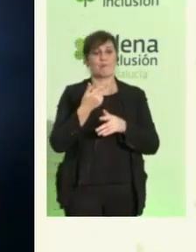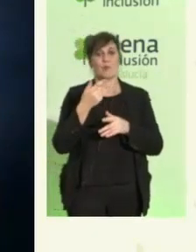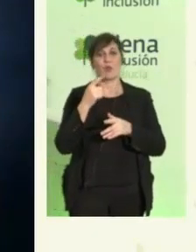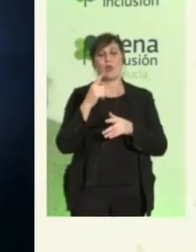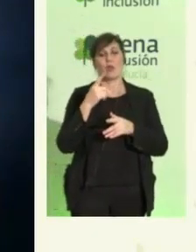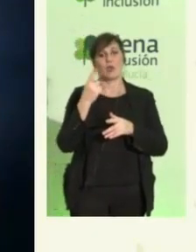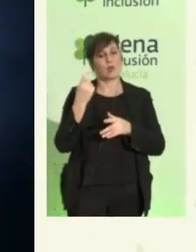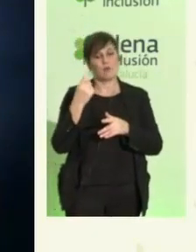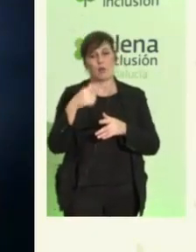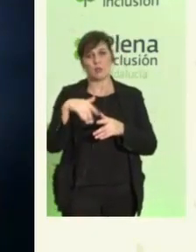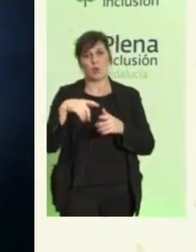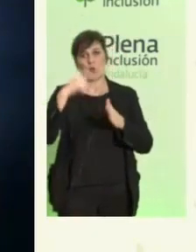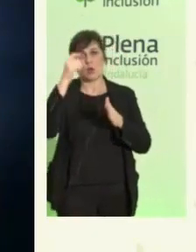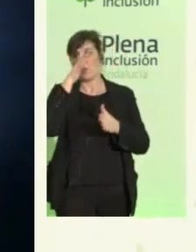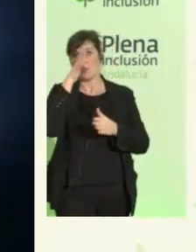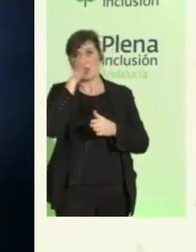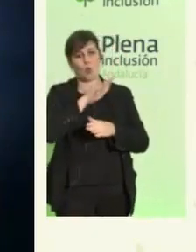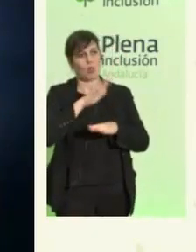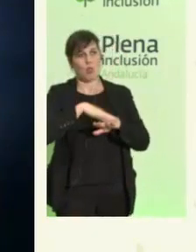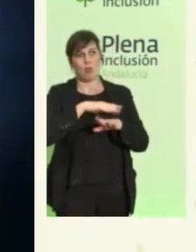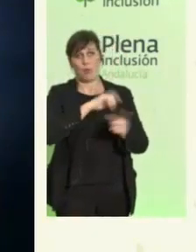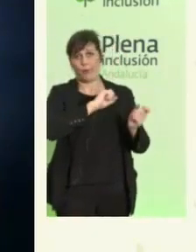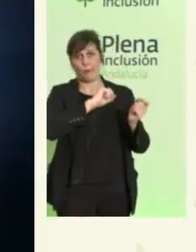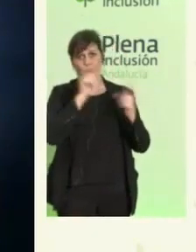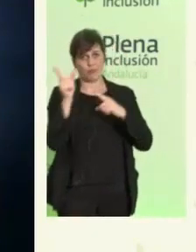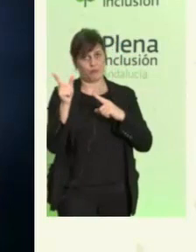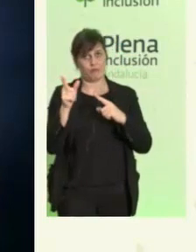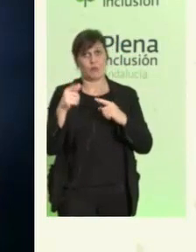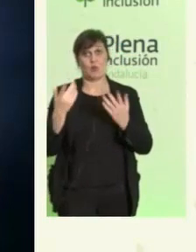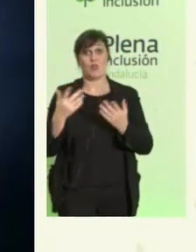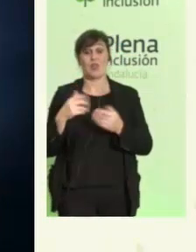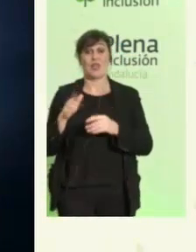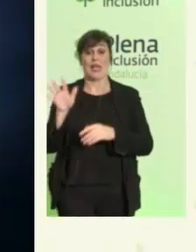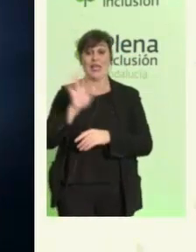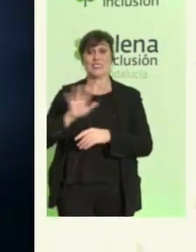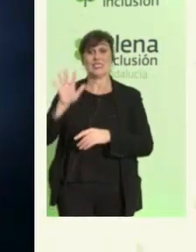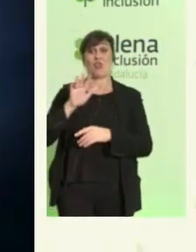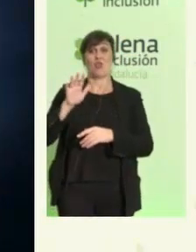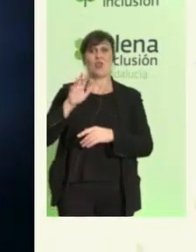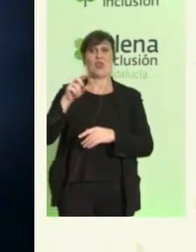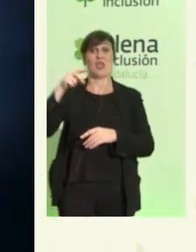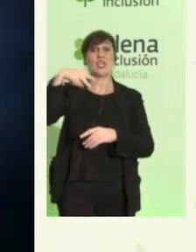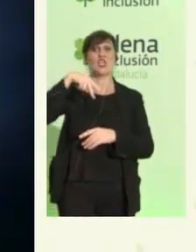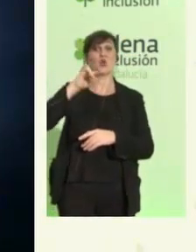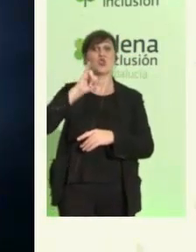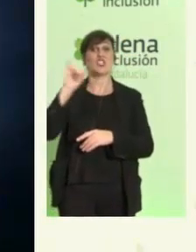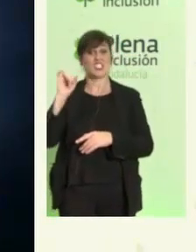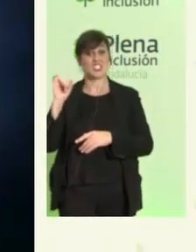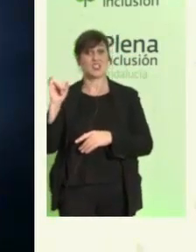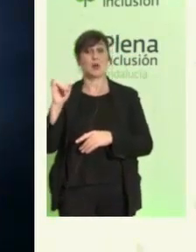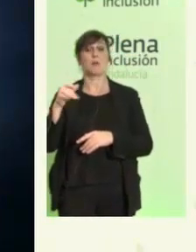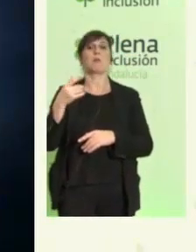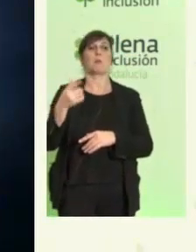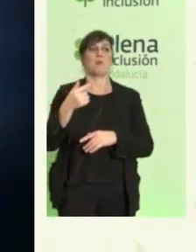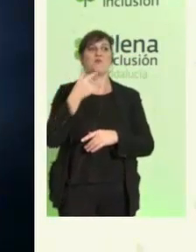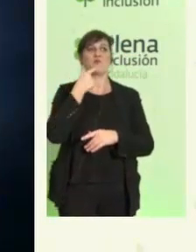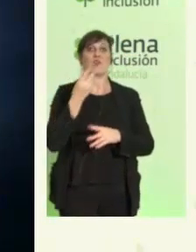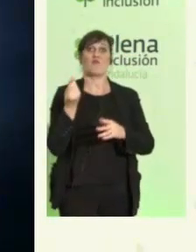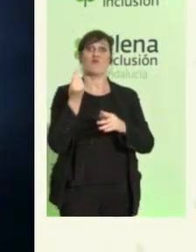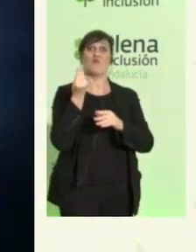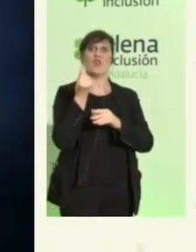poner una demanda judicial para que tuviese que mudarse. Entonces el estado de New Jersey, que era que él daba